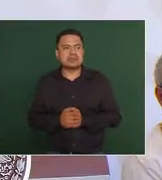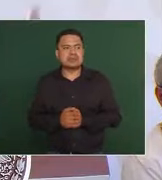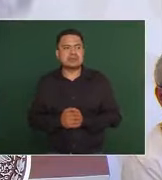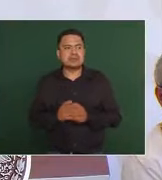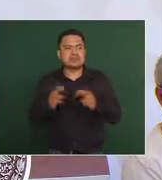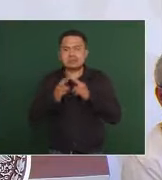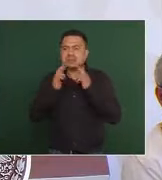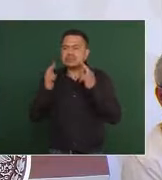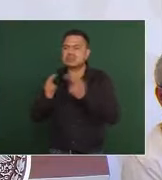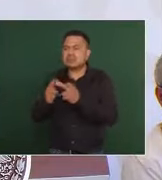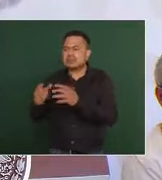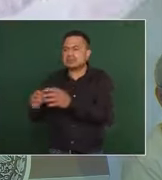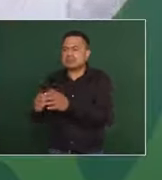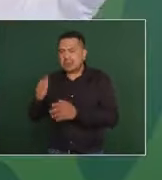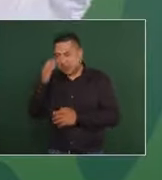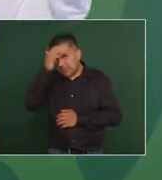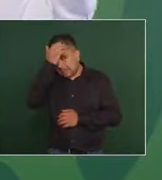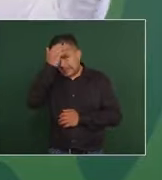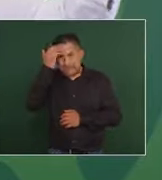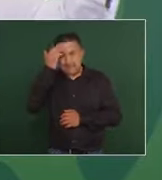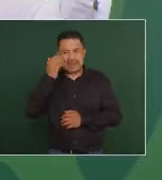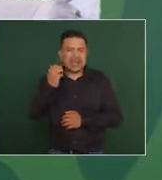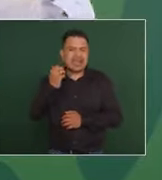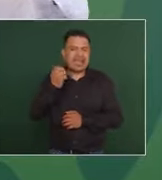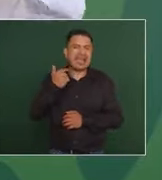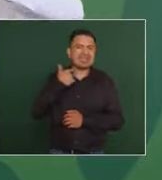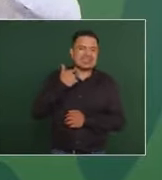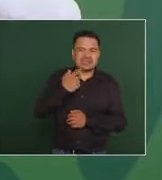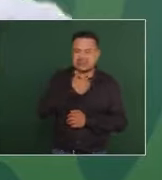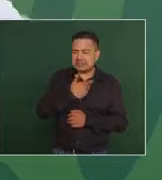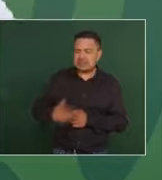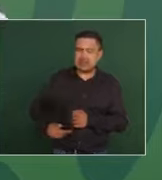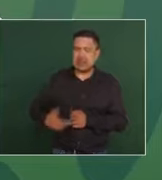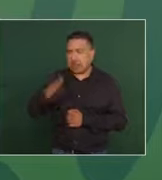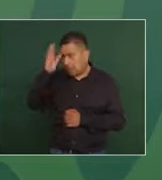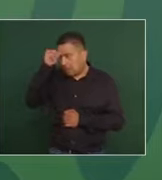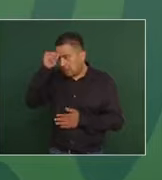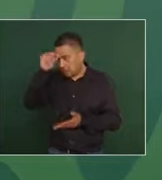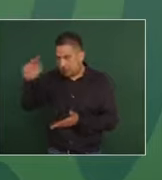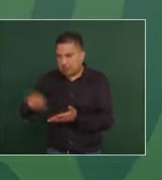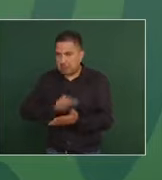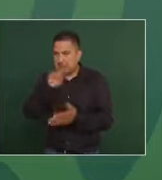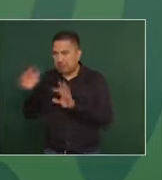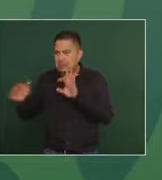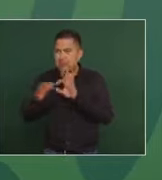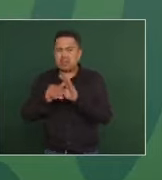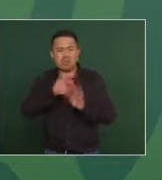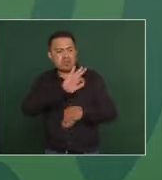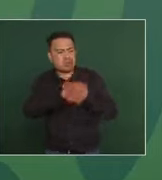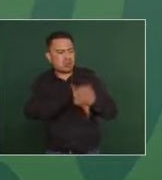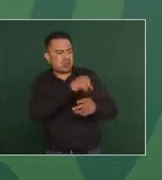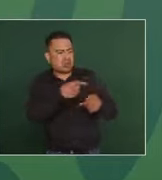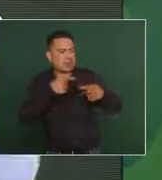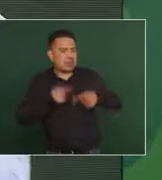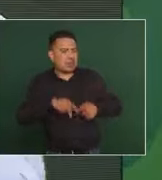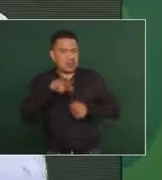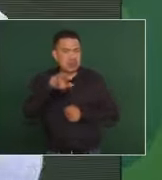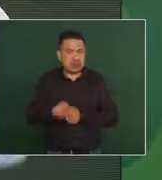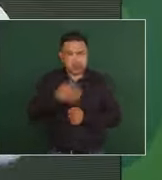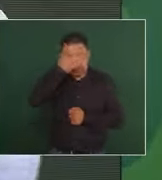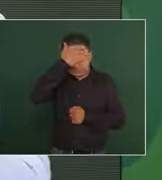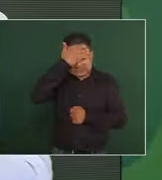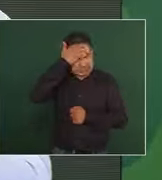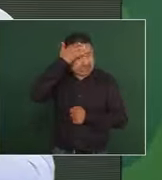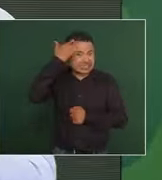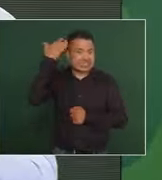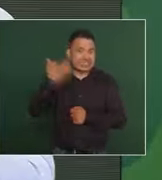Se reúnen con Peña y firman un acuerdo. Todo esto la gente no lo sabe, es más,